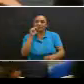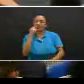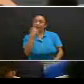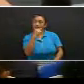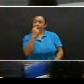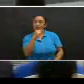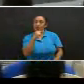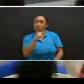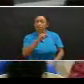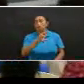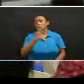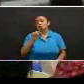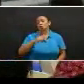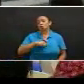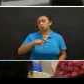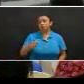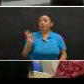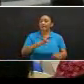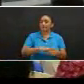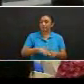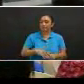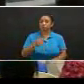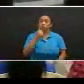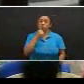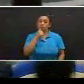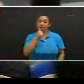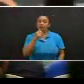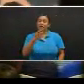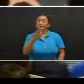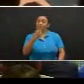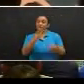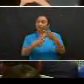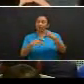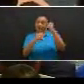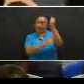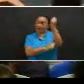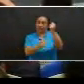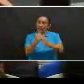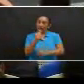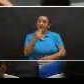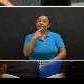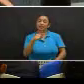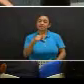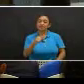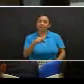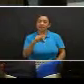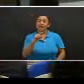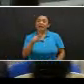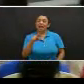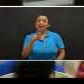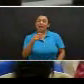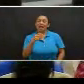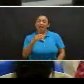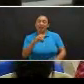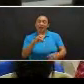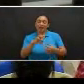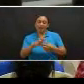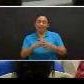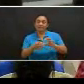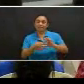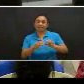su cobertura. Y viene el ángel y lo primero que le dice es, le recuerda su condición: ¡ey, esclava!